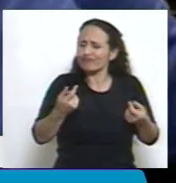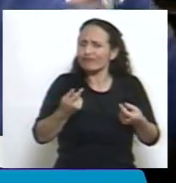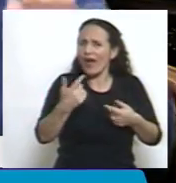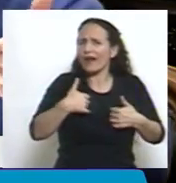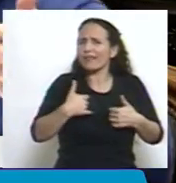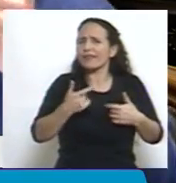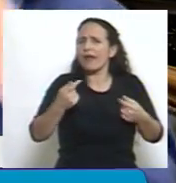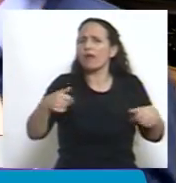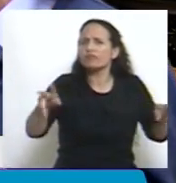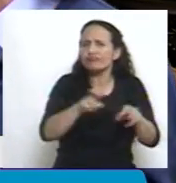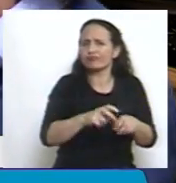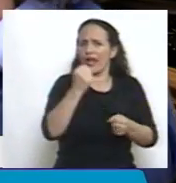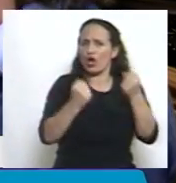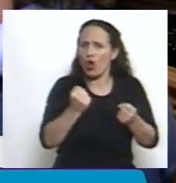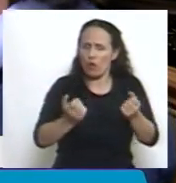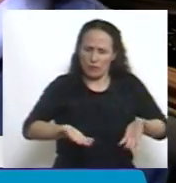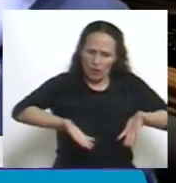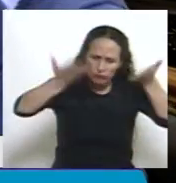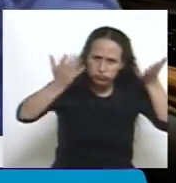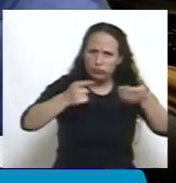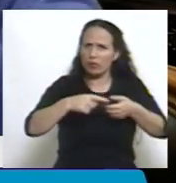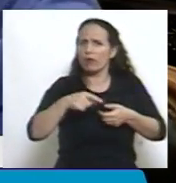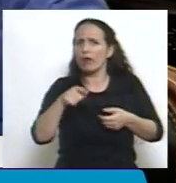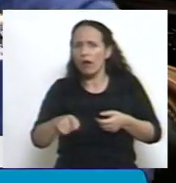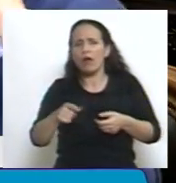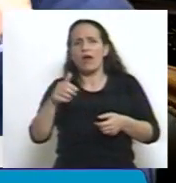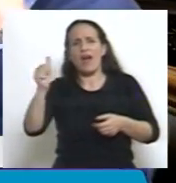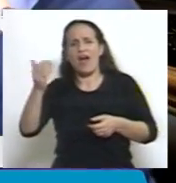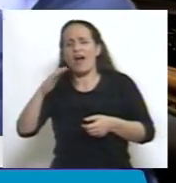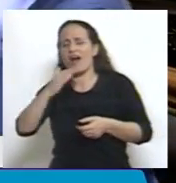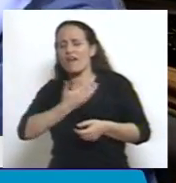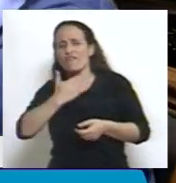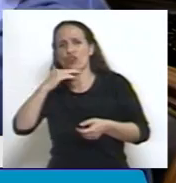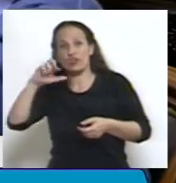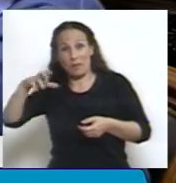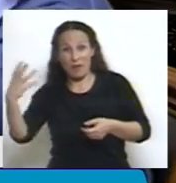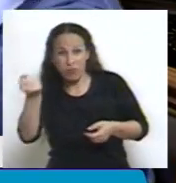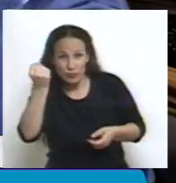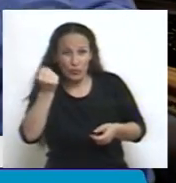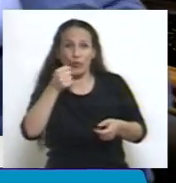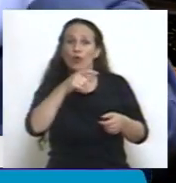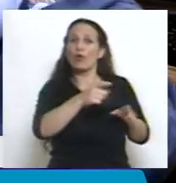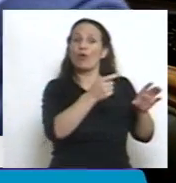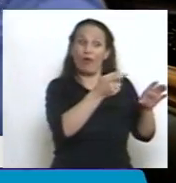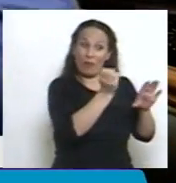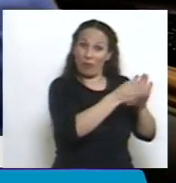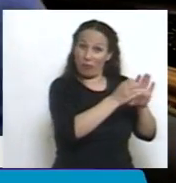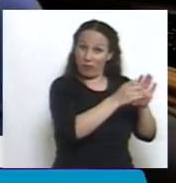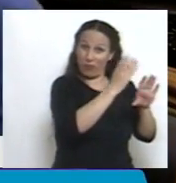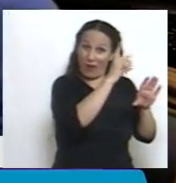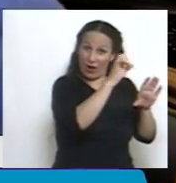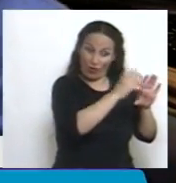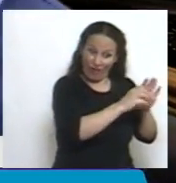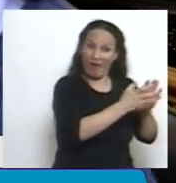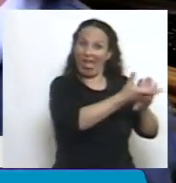más recursos por crecimiento económico, tuvo más recursos porque utilizó las AFJPs, tuvo más recursos porque manoteó las reservas, tuvo más recursos porque